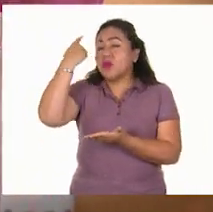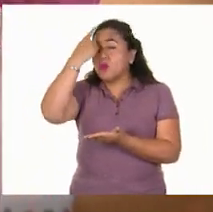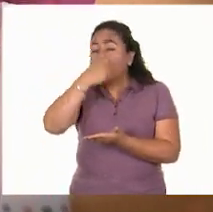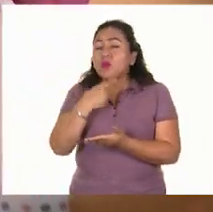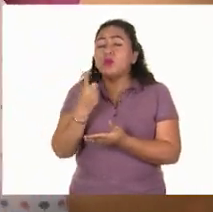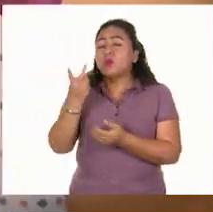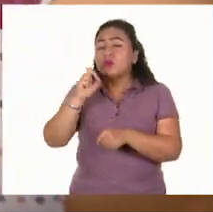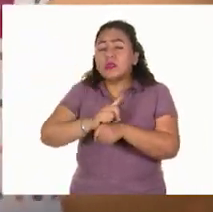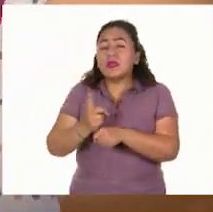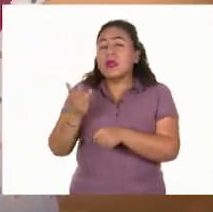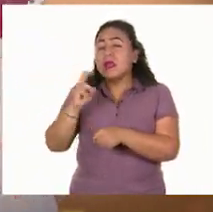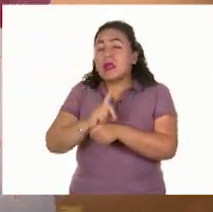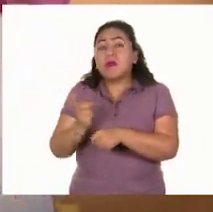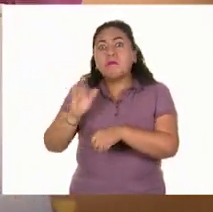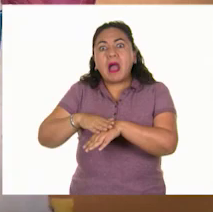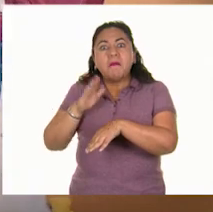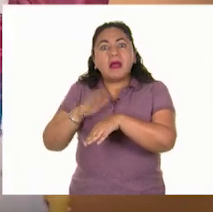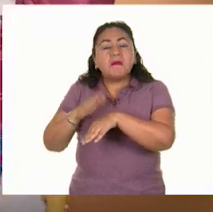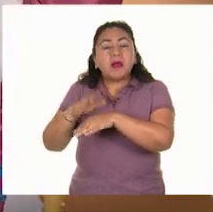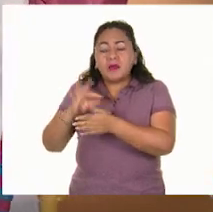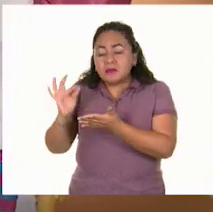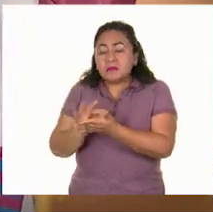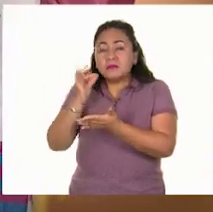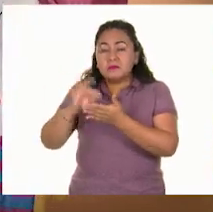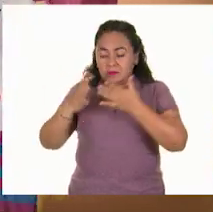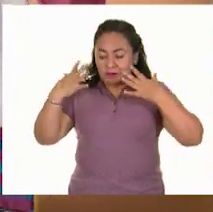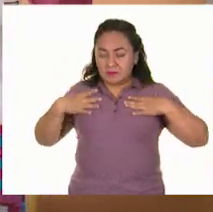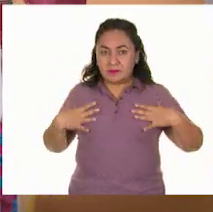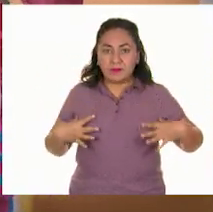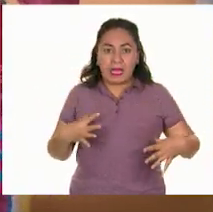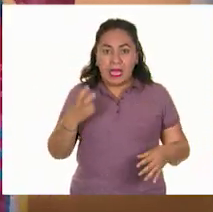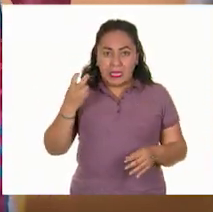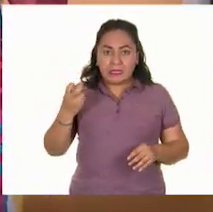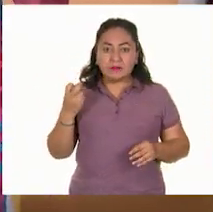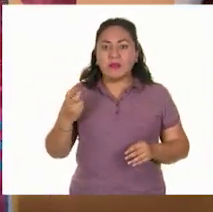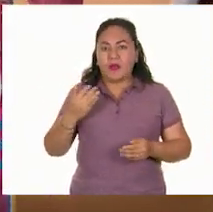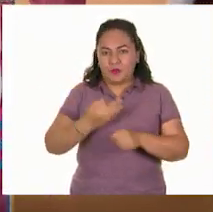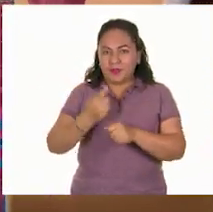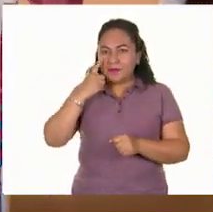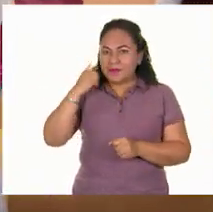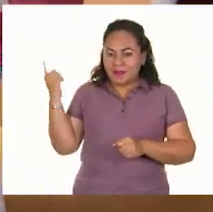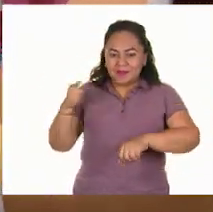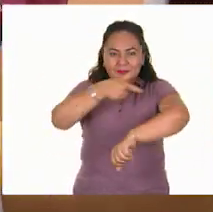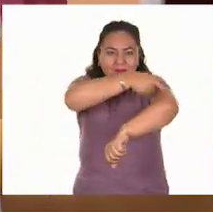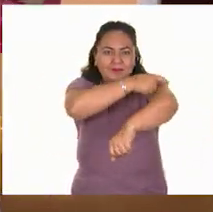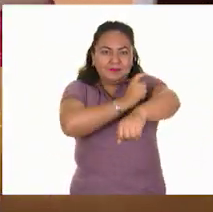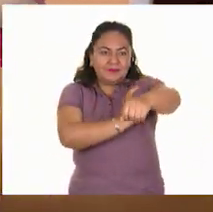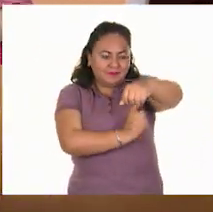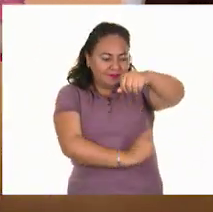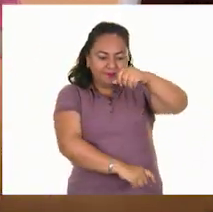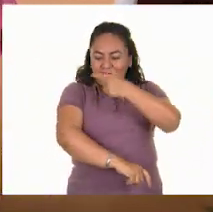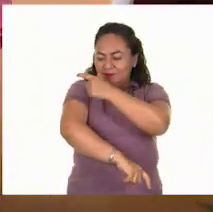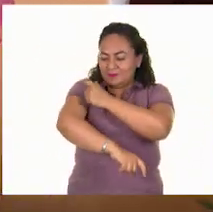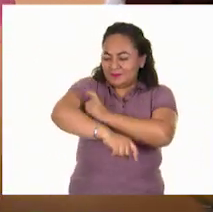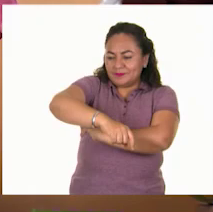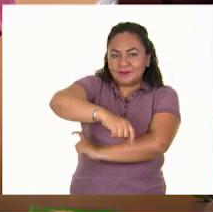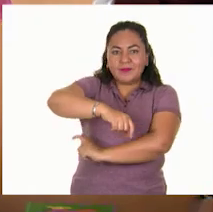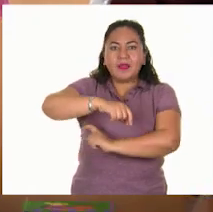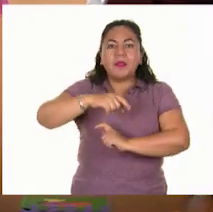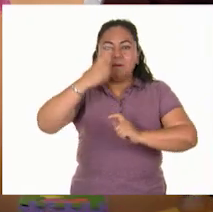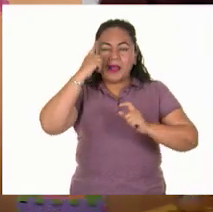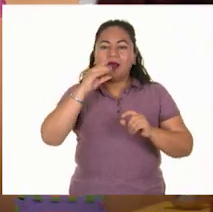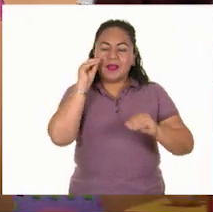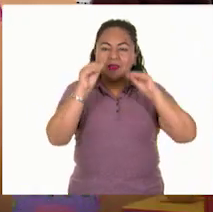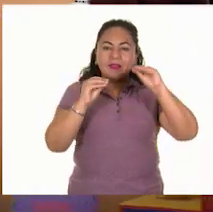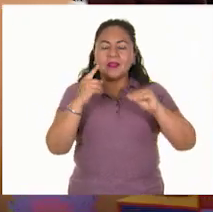días enteros, de poder confeccionar estos bordados. Y bueno, pues ya los listones que se le ponen al final para